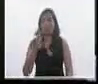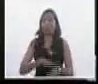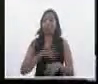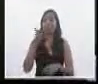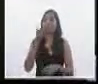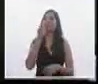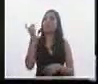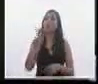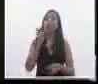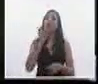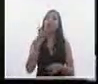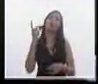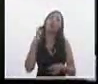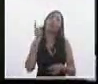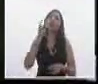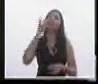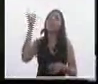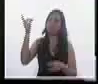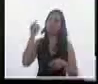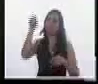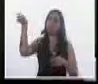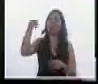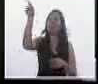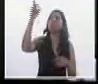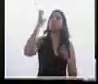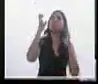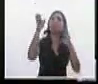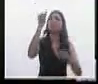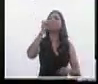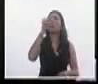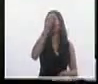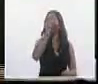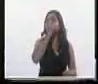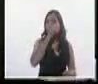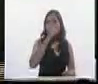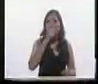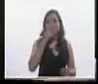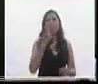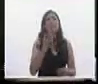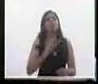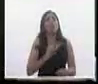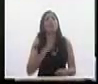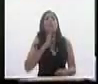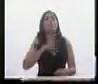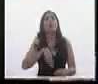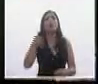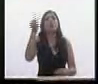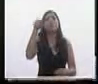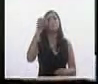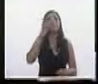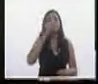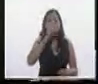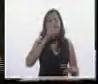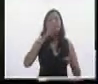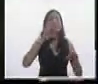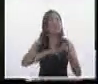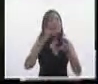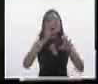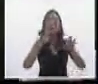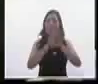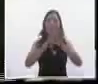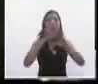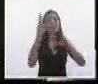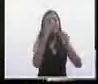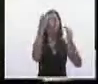políticos hizo oídos sordos o están ciegos tienes razón no Entonces desde ahí se trata de que medios empresas